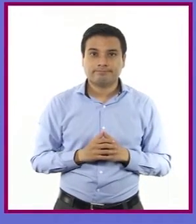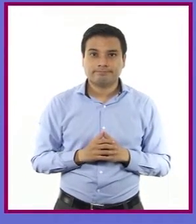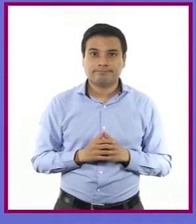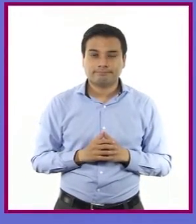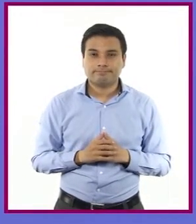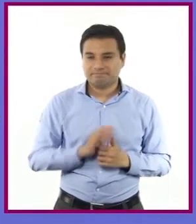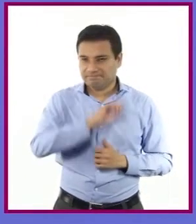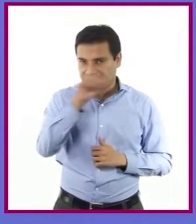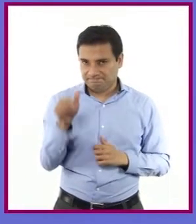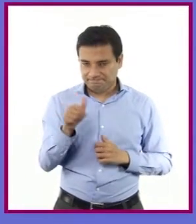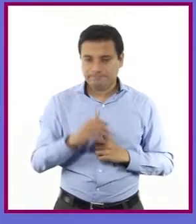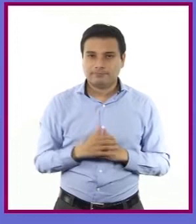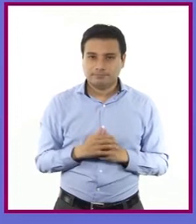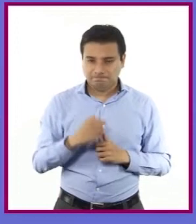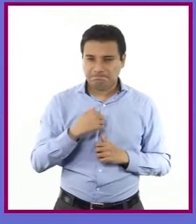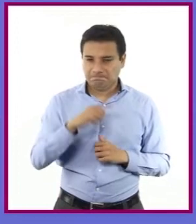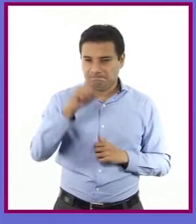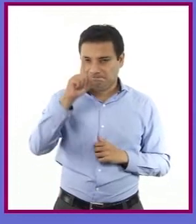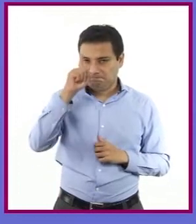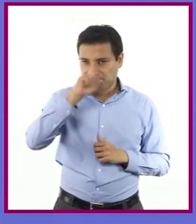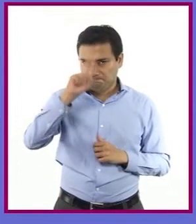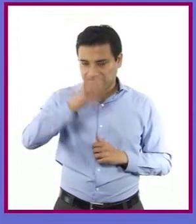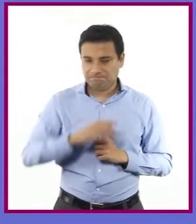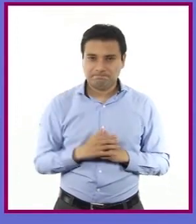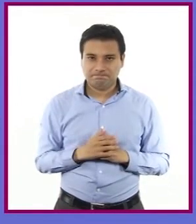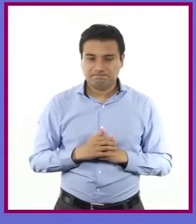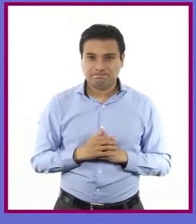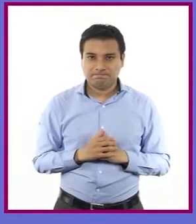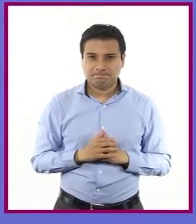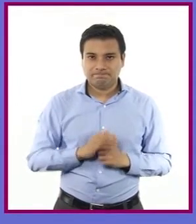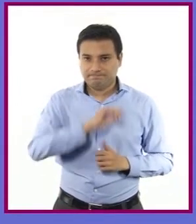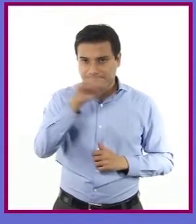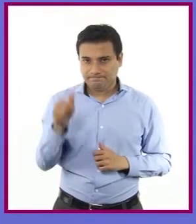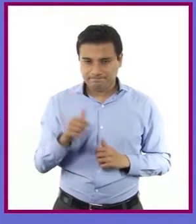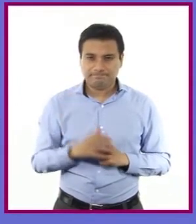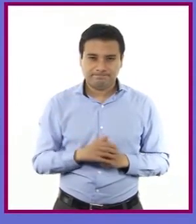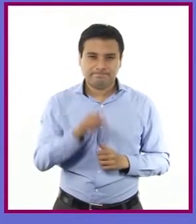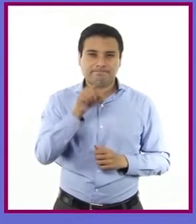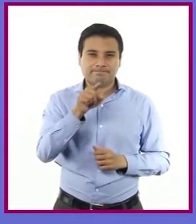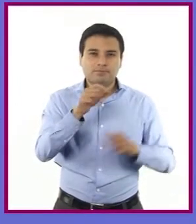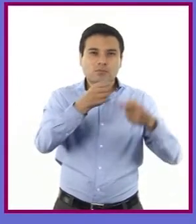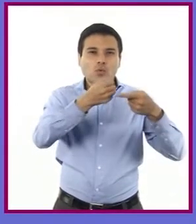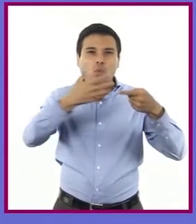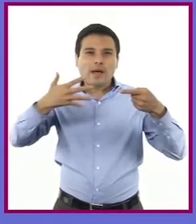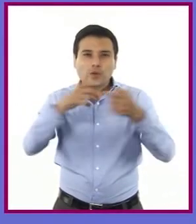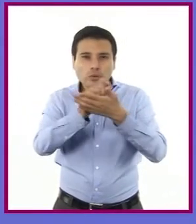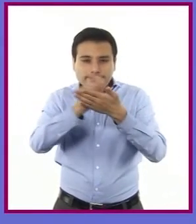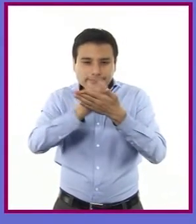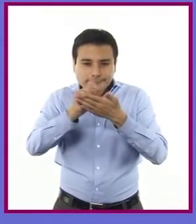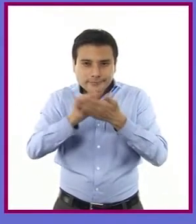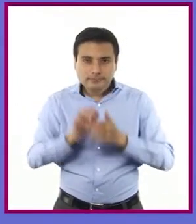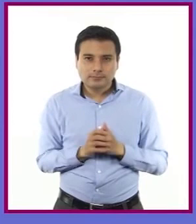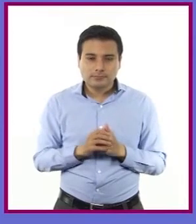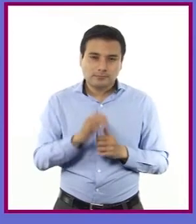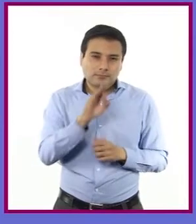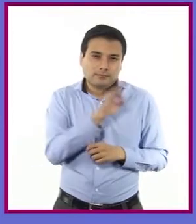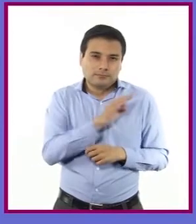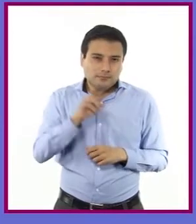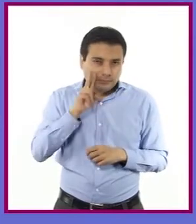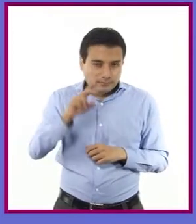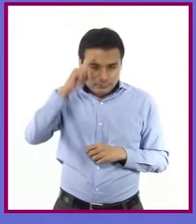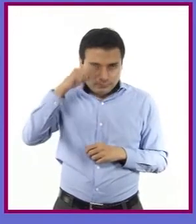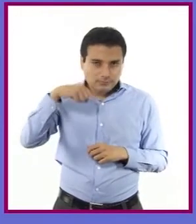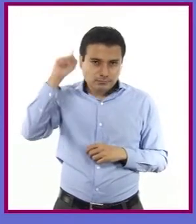punto, te sugiero que las pongas en un cuadro sinóptico. De esta manera puedes verlas con